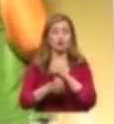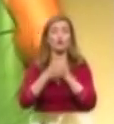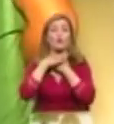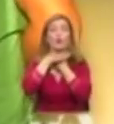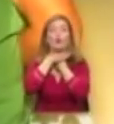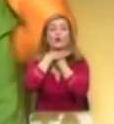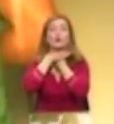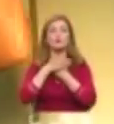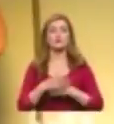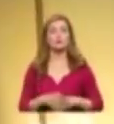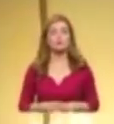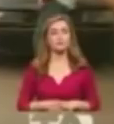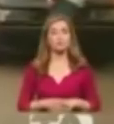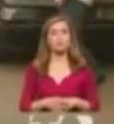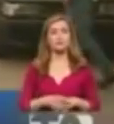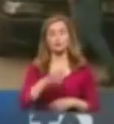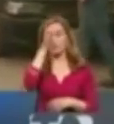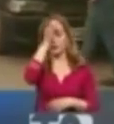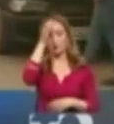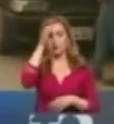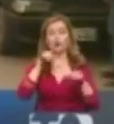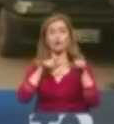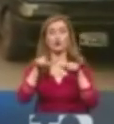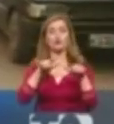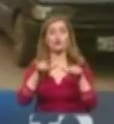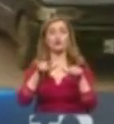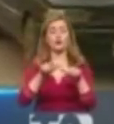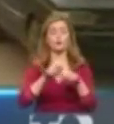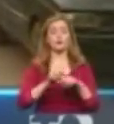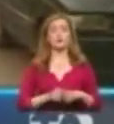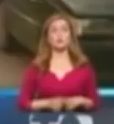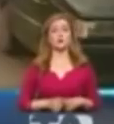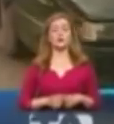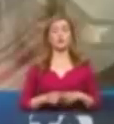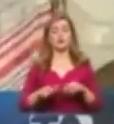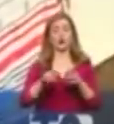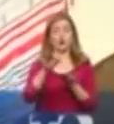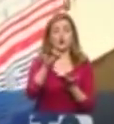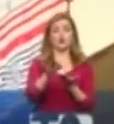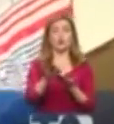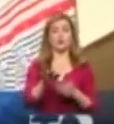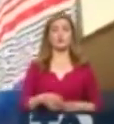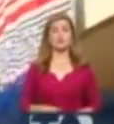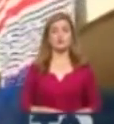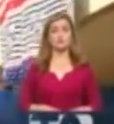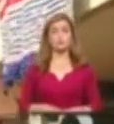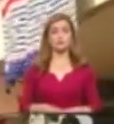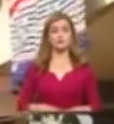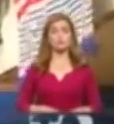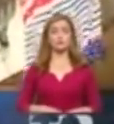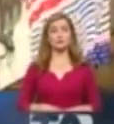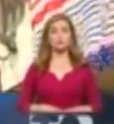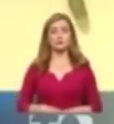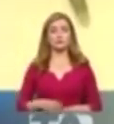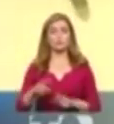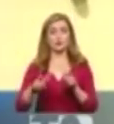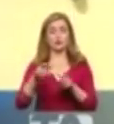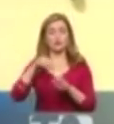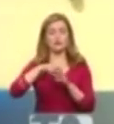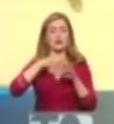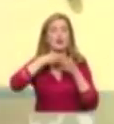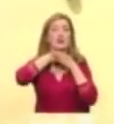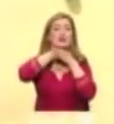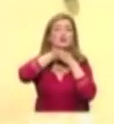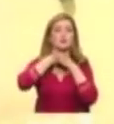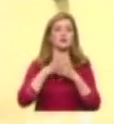los internos. La clínica está ubicada en la quinta etapa del recreo sector Durán. Entre los otros internos lo estrangularon. La